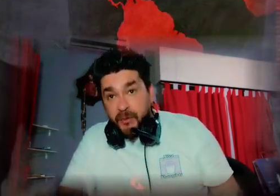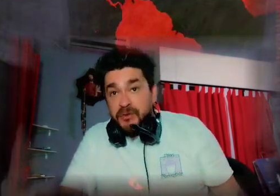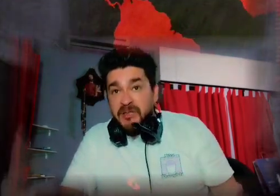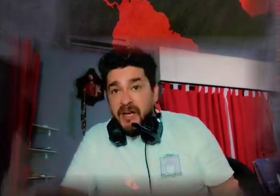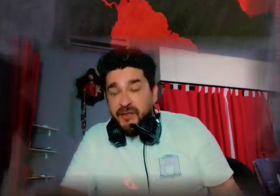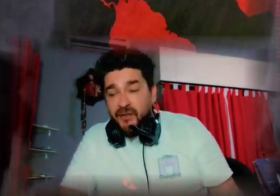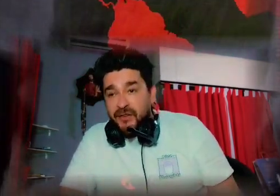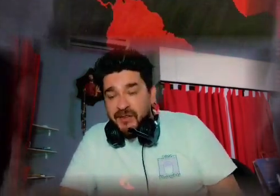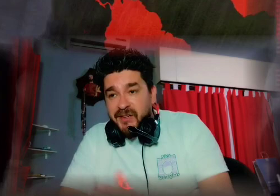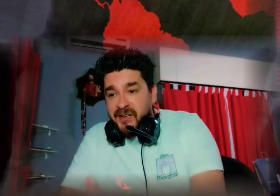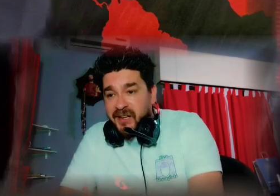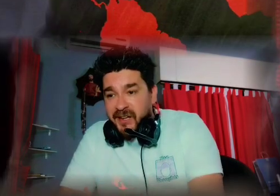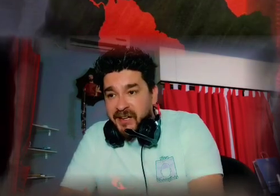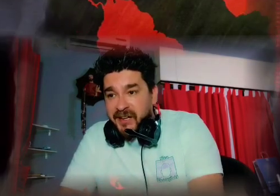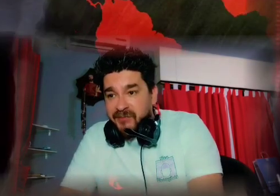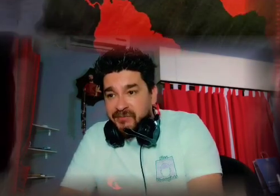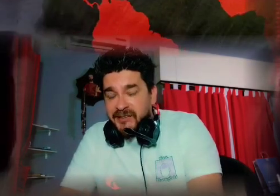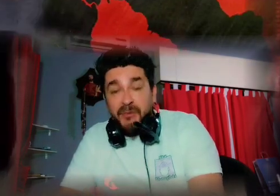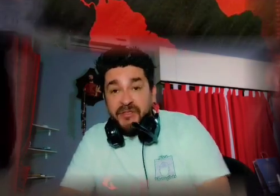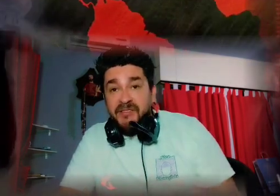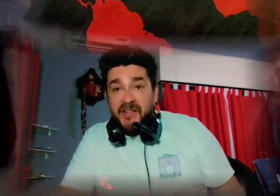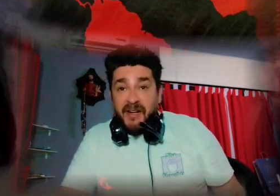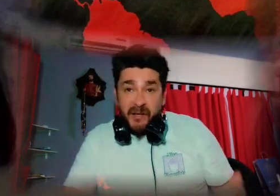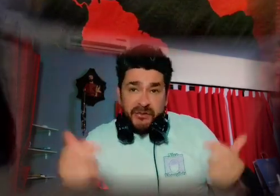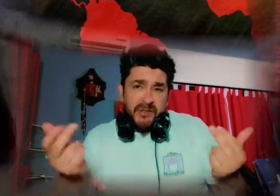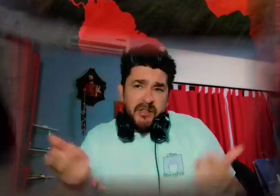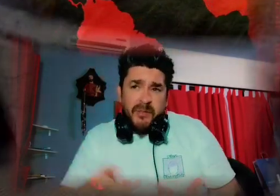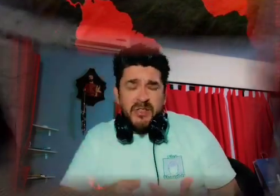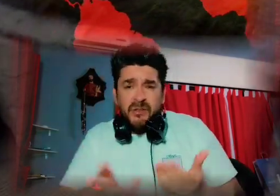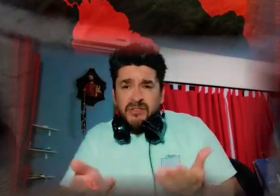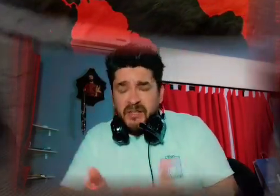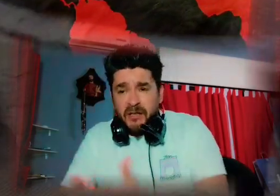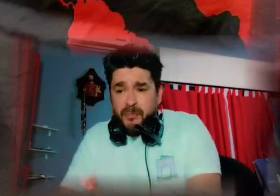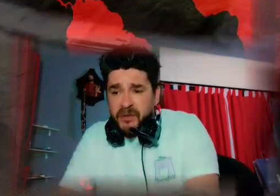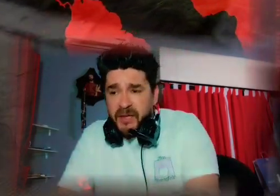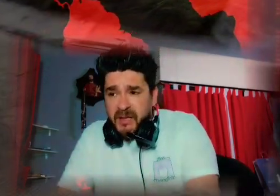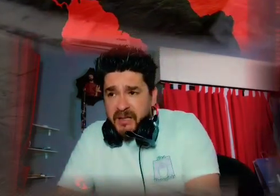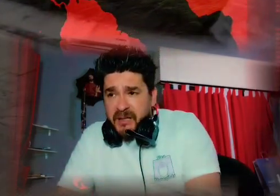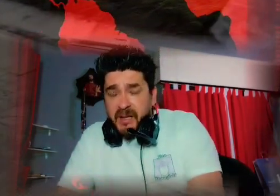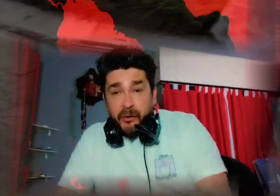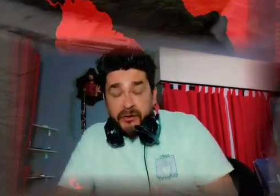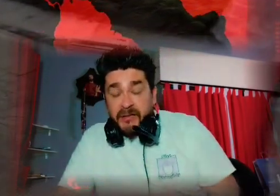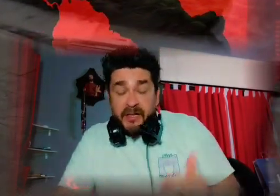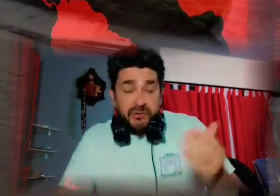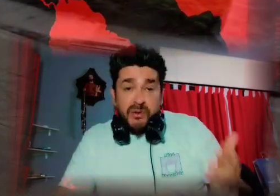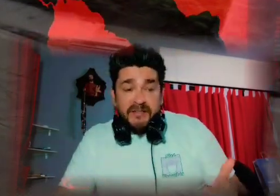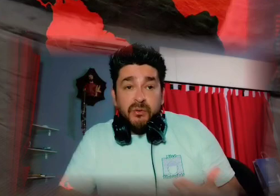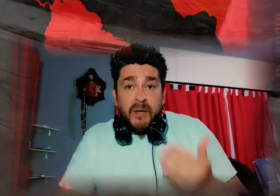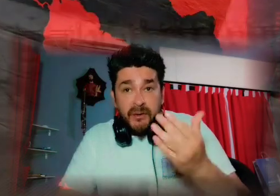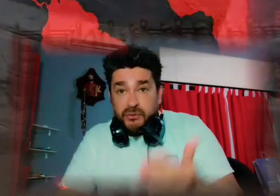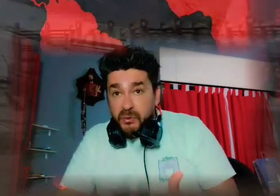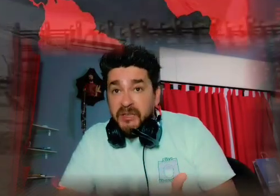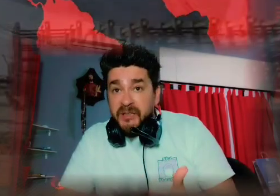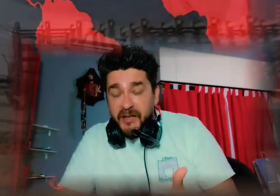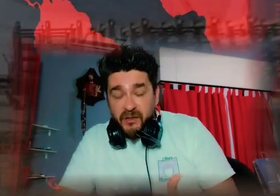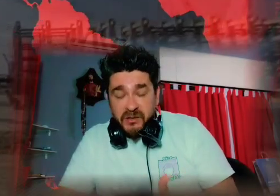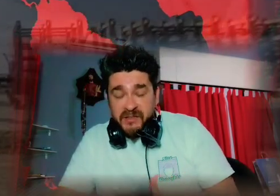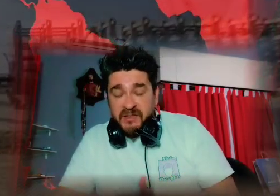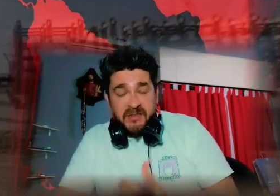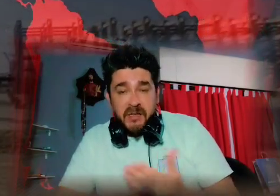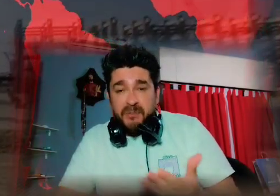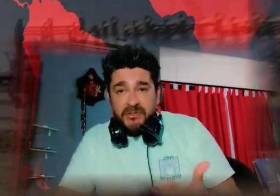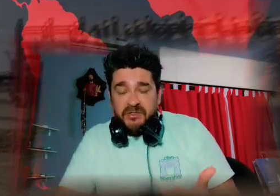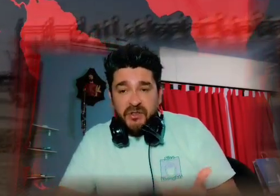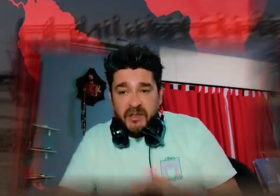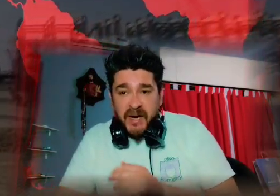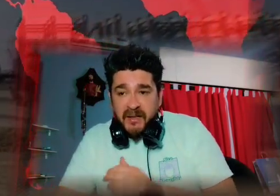porque correspondía, ¿no?, que estemos encerrados, entre comillas digo encerrados, porque cada uno tenía que estar en su casa cuidando su vida, ¿no?, y